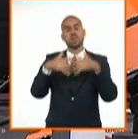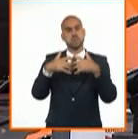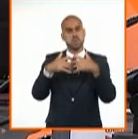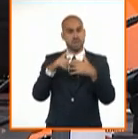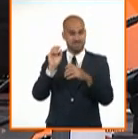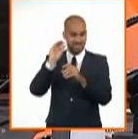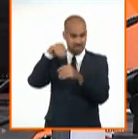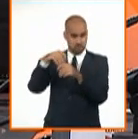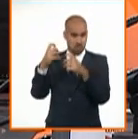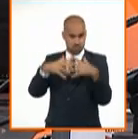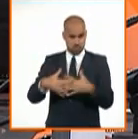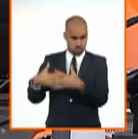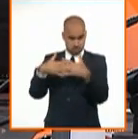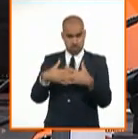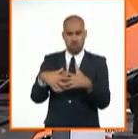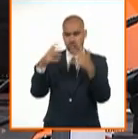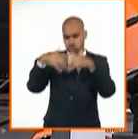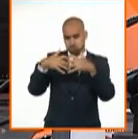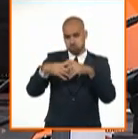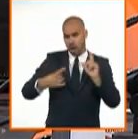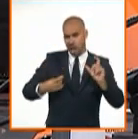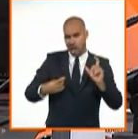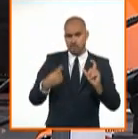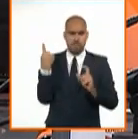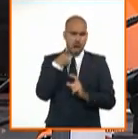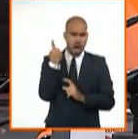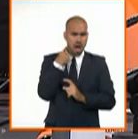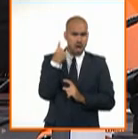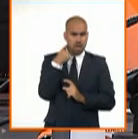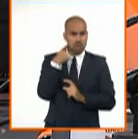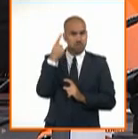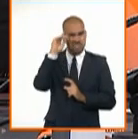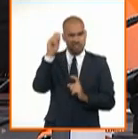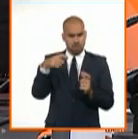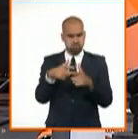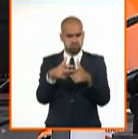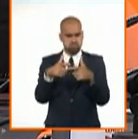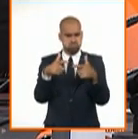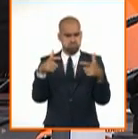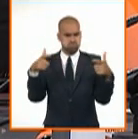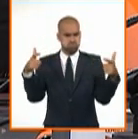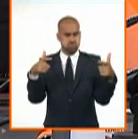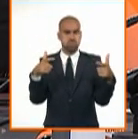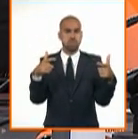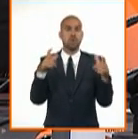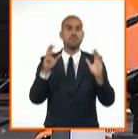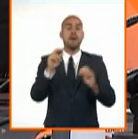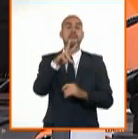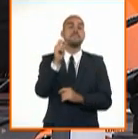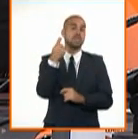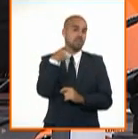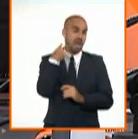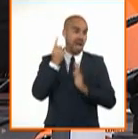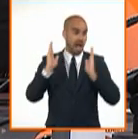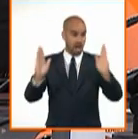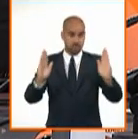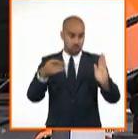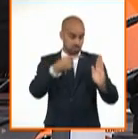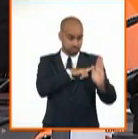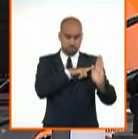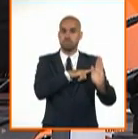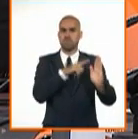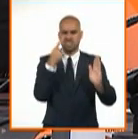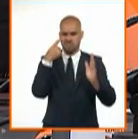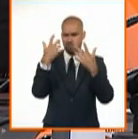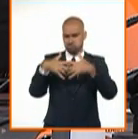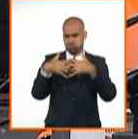eeuu se ha triplicado casi en las últimas dos décadas según un nuevo informe oficial de la oficina de alcohol tabaco armas